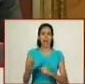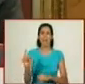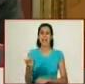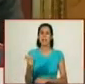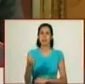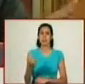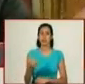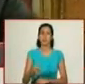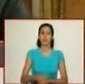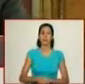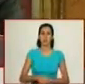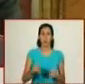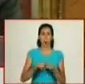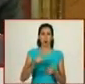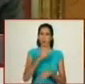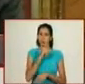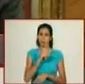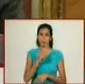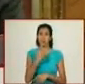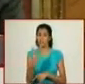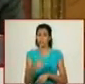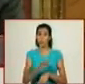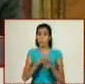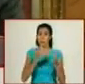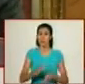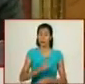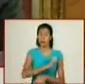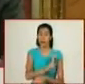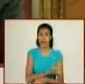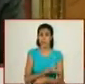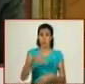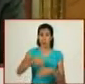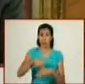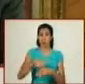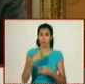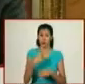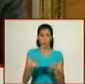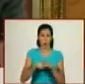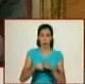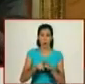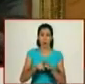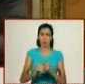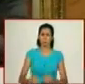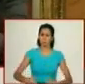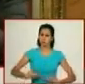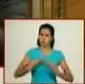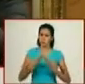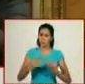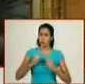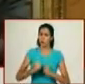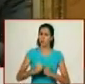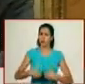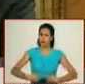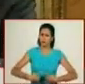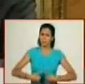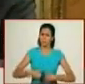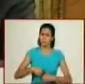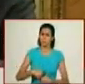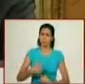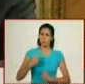gasífera, como ya Rafael Ramírez nos recordaba. Pongamos todo nuestro temple,